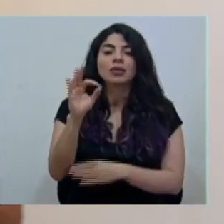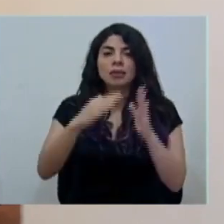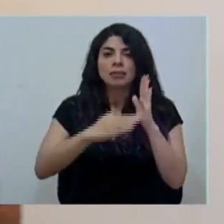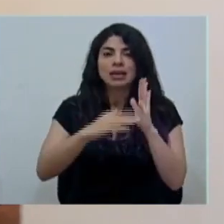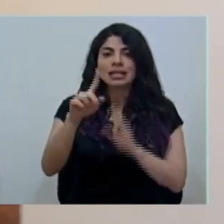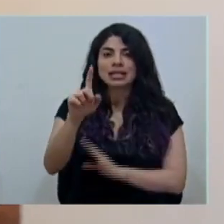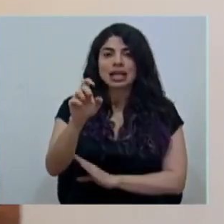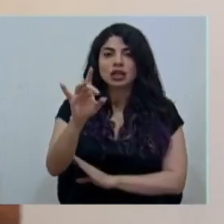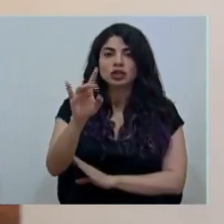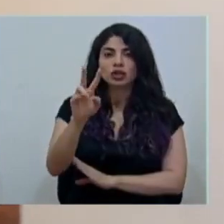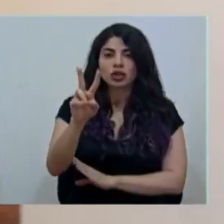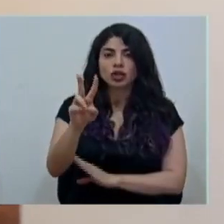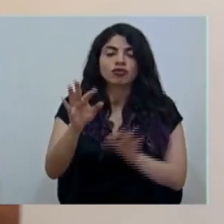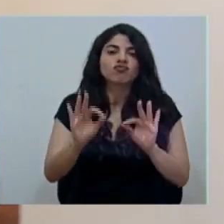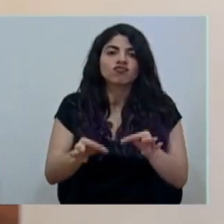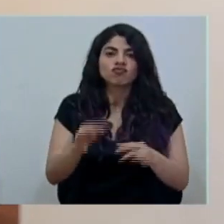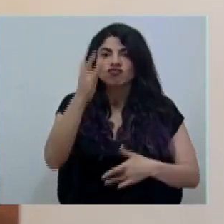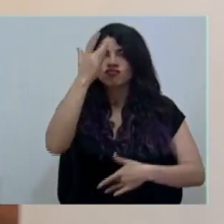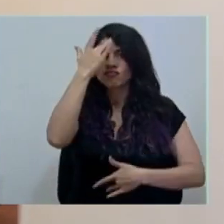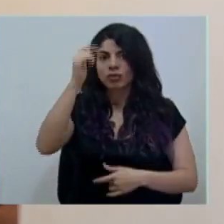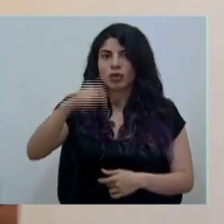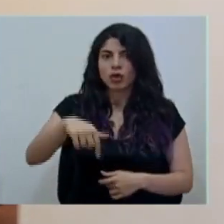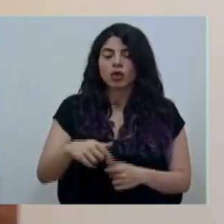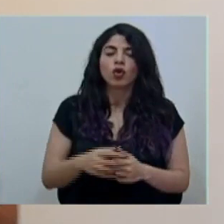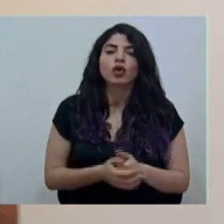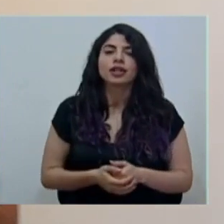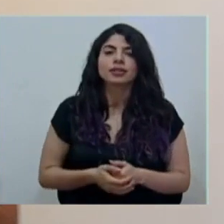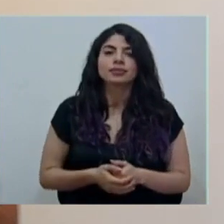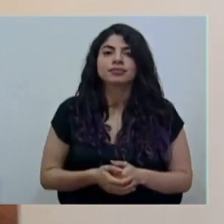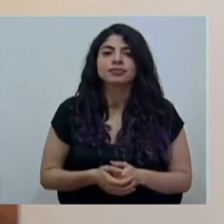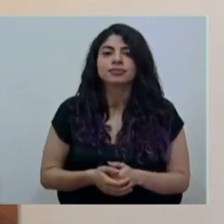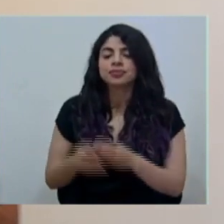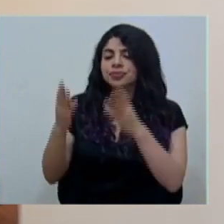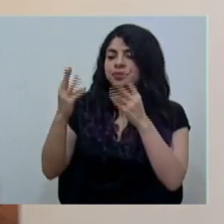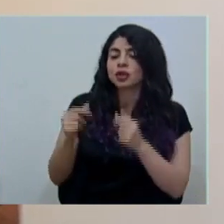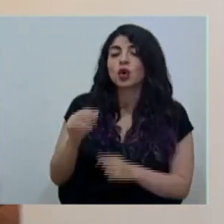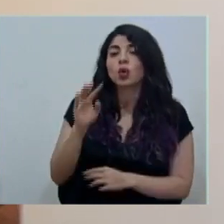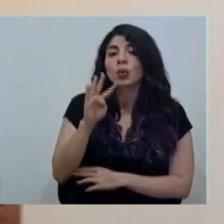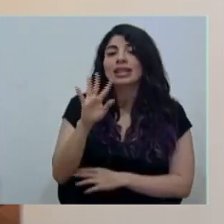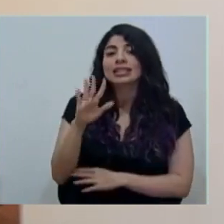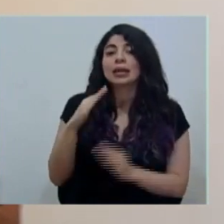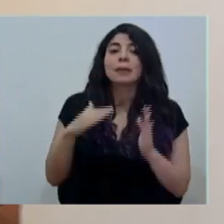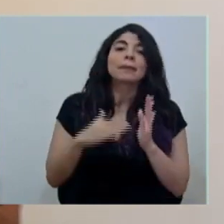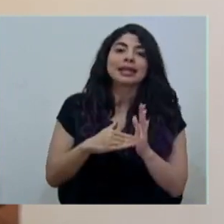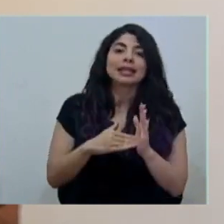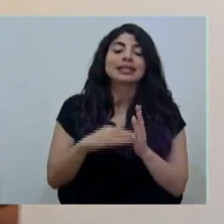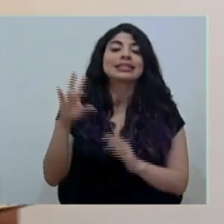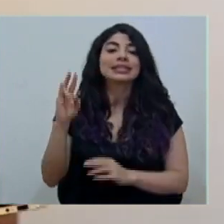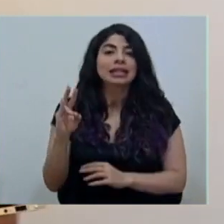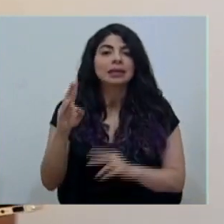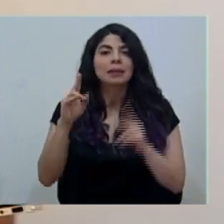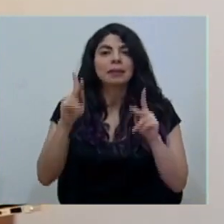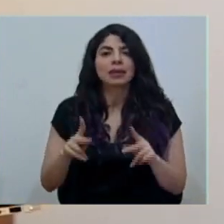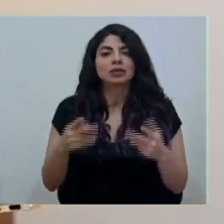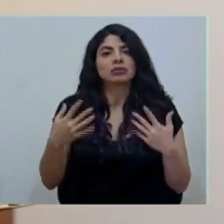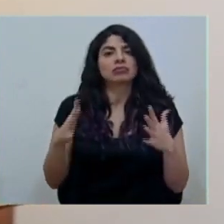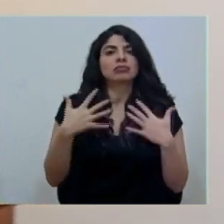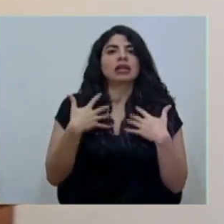,182 casos confirmados al día de hoy. Se contabilizan 45,007 personas recuperadas.